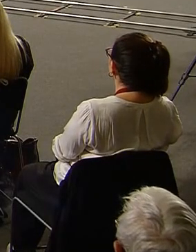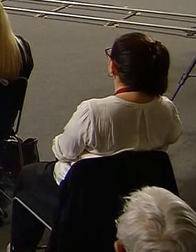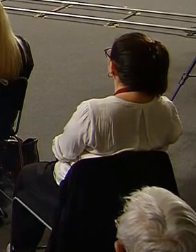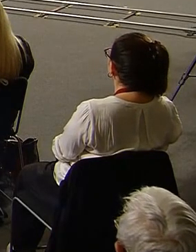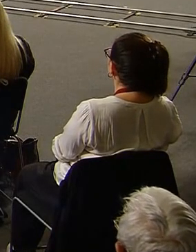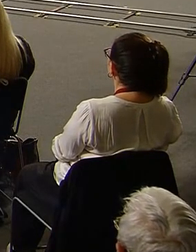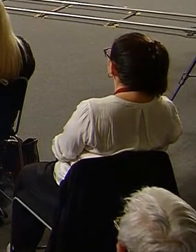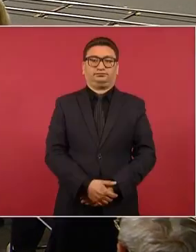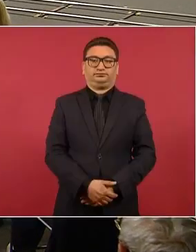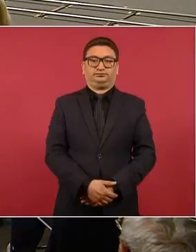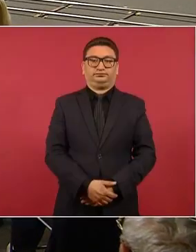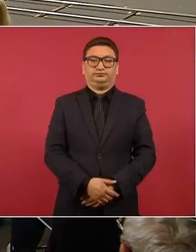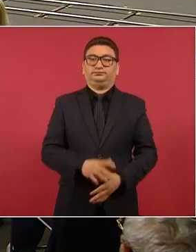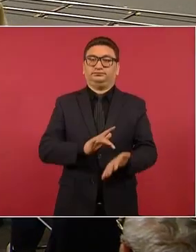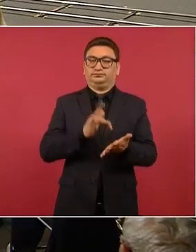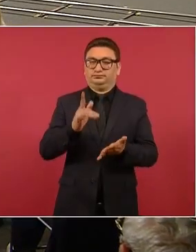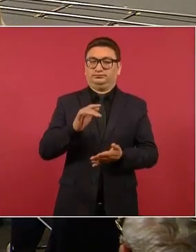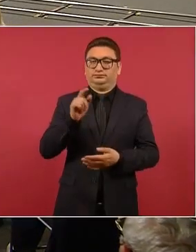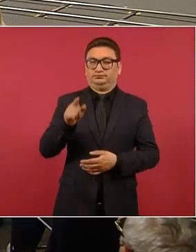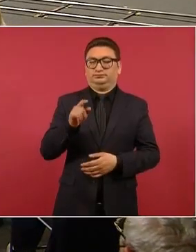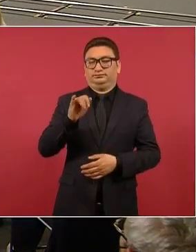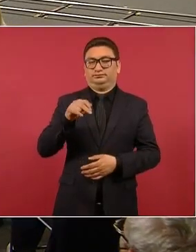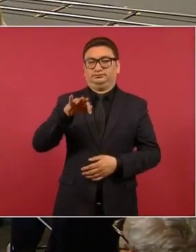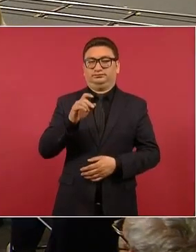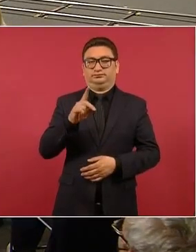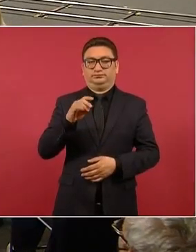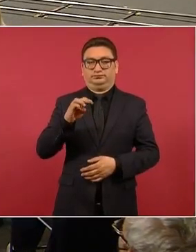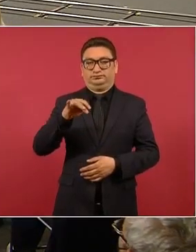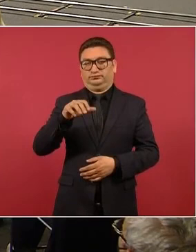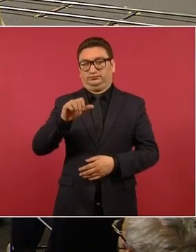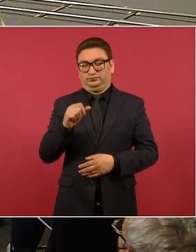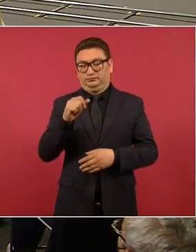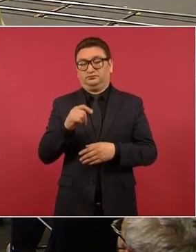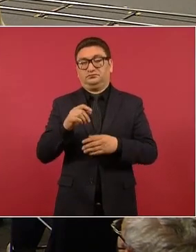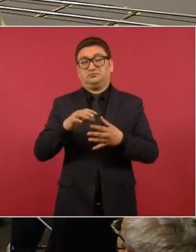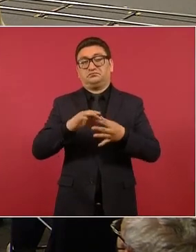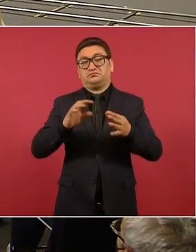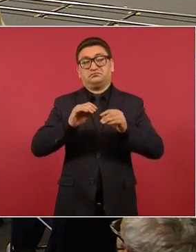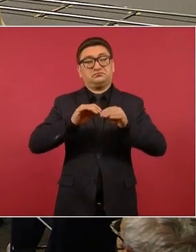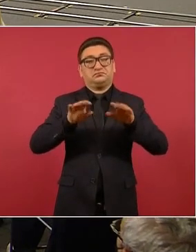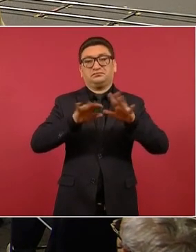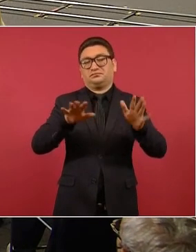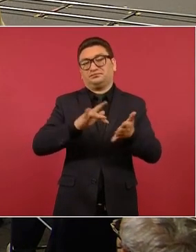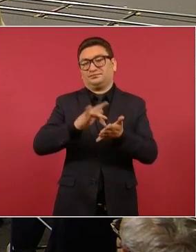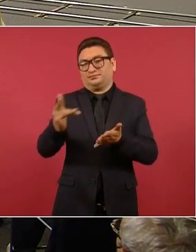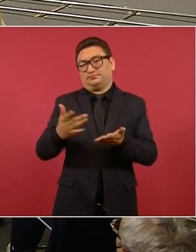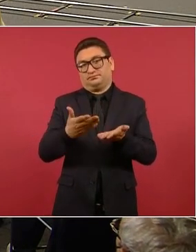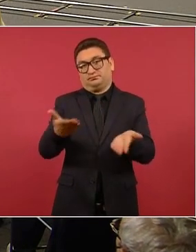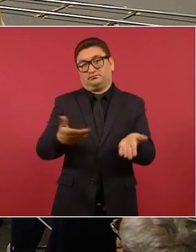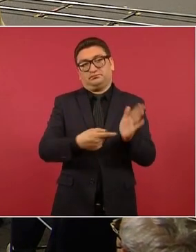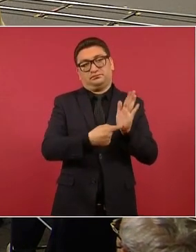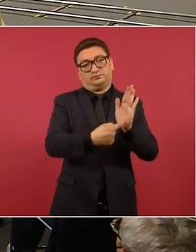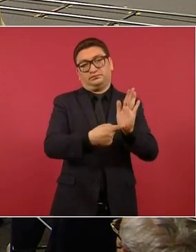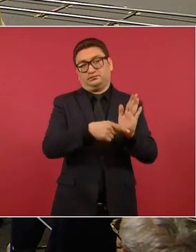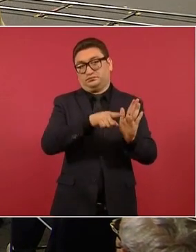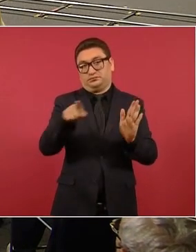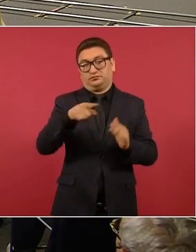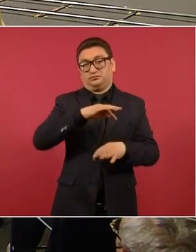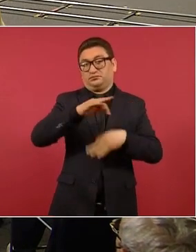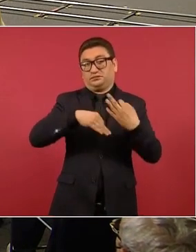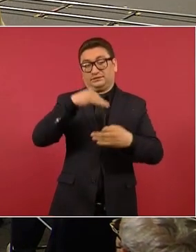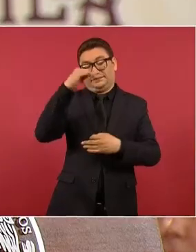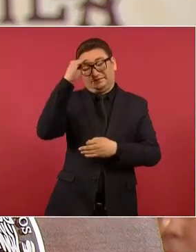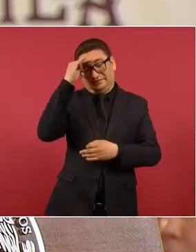Agradecemos a Infodemia su participación para esta sección y pues aquí se los dejamos como reflexión.